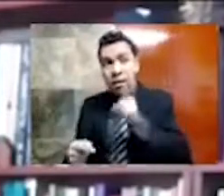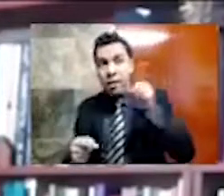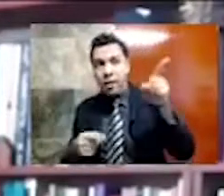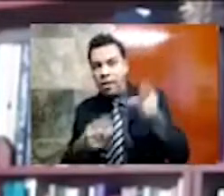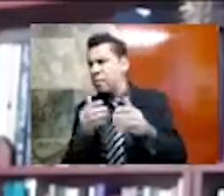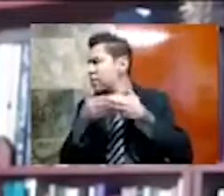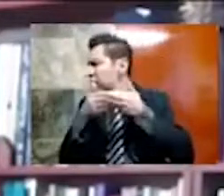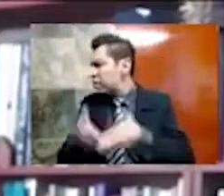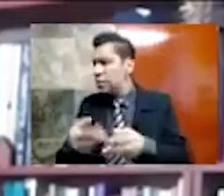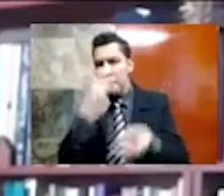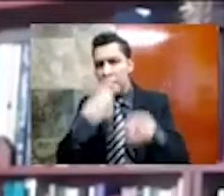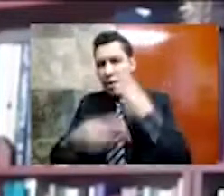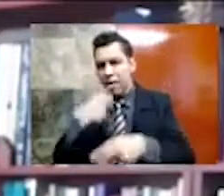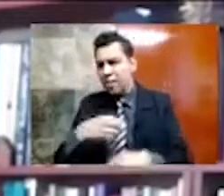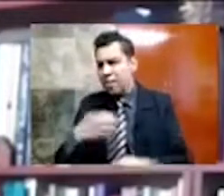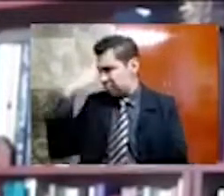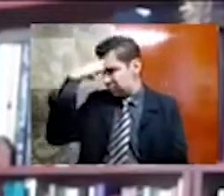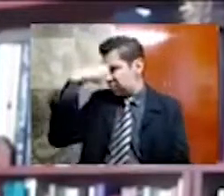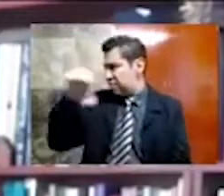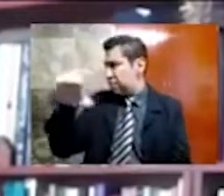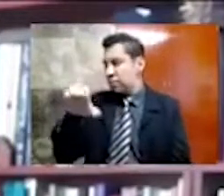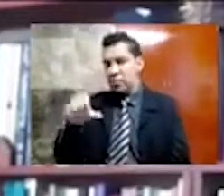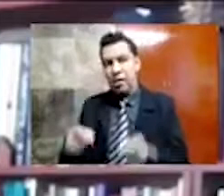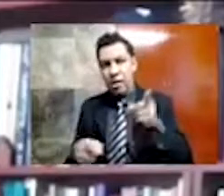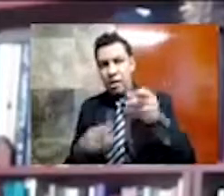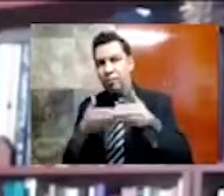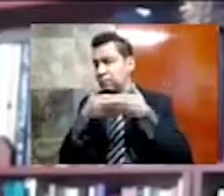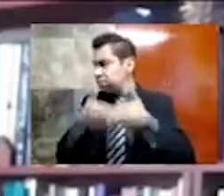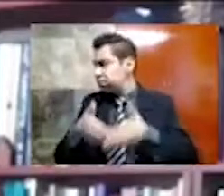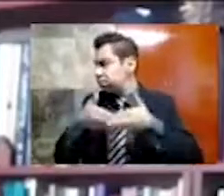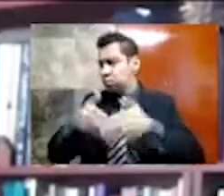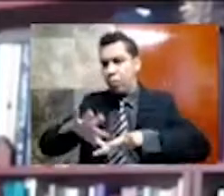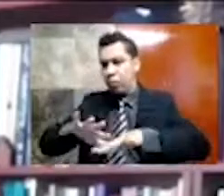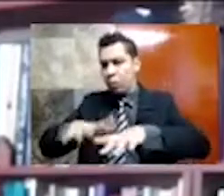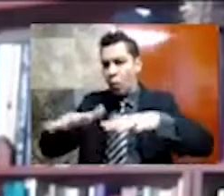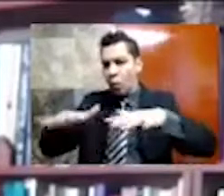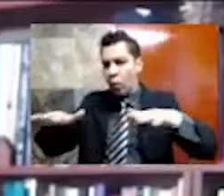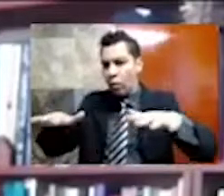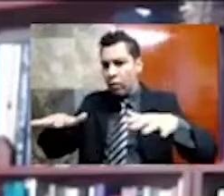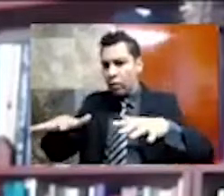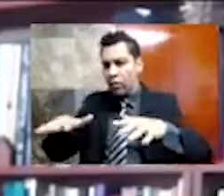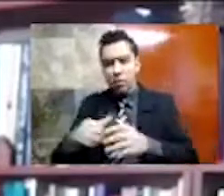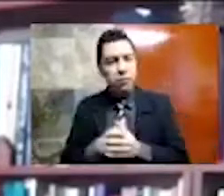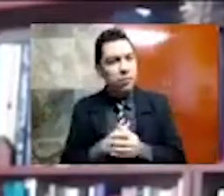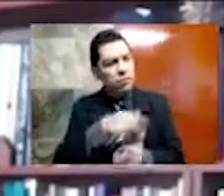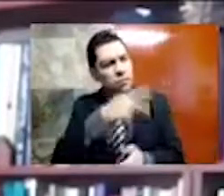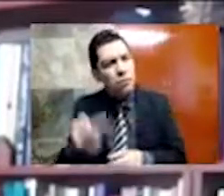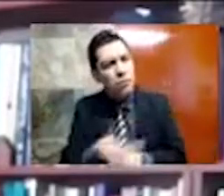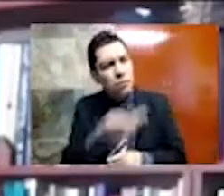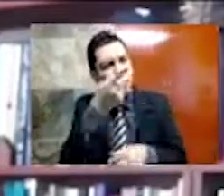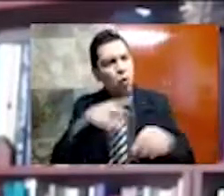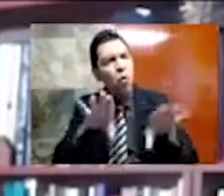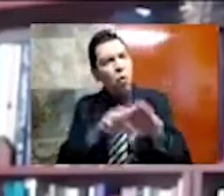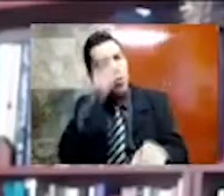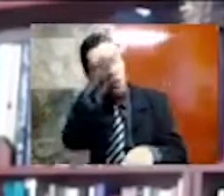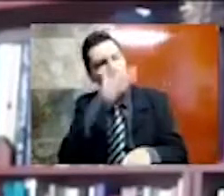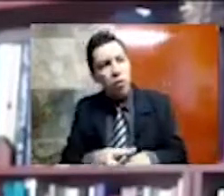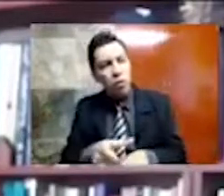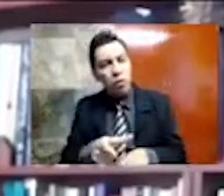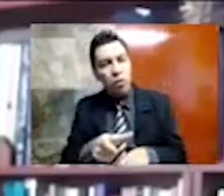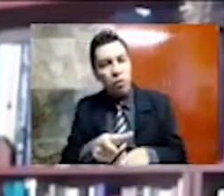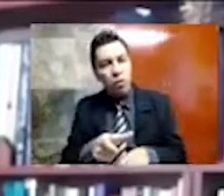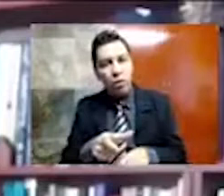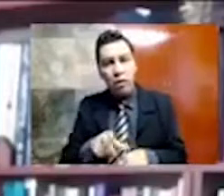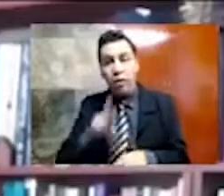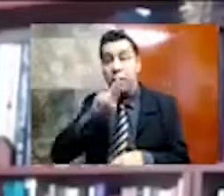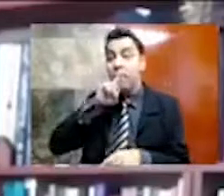extraña en la gran agua, en el mar. Y él preguntó, entre muchas otras cosas, ¿cómo son? Y la respuesta me